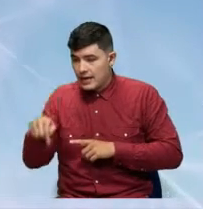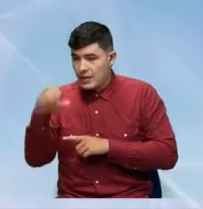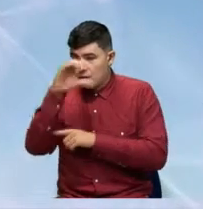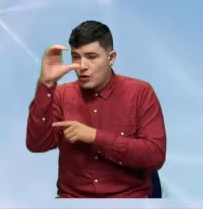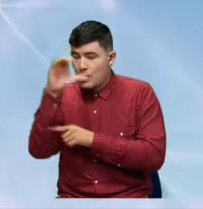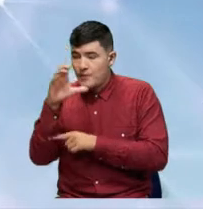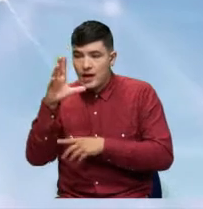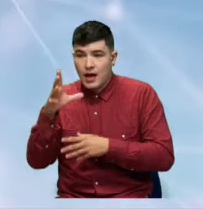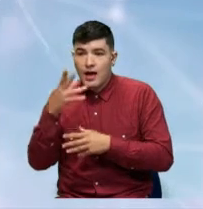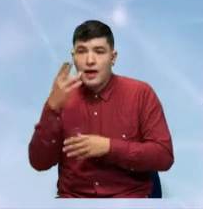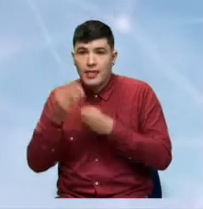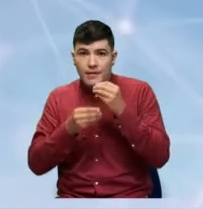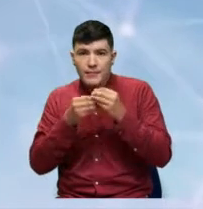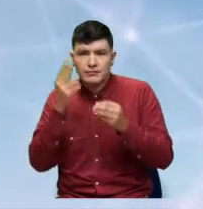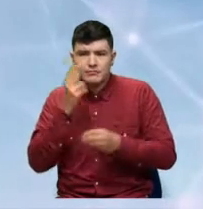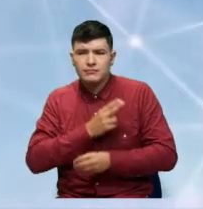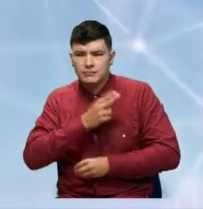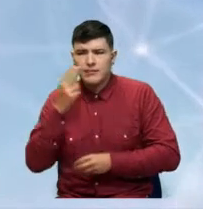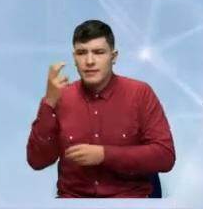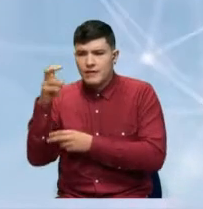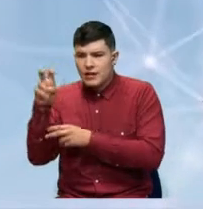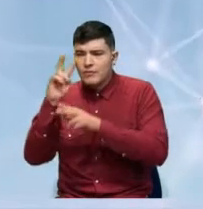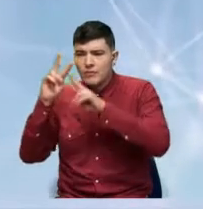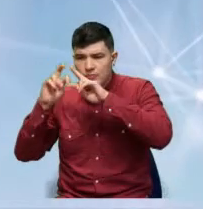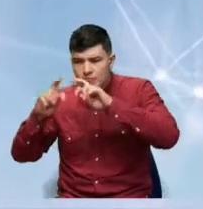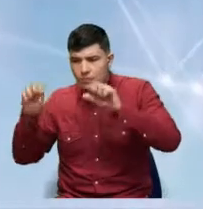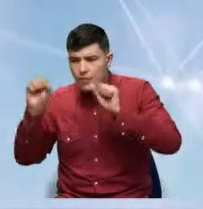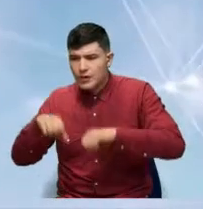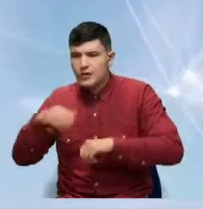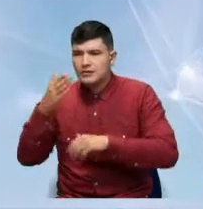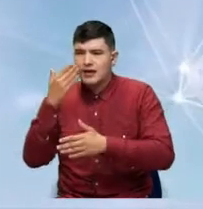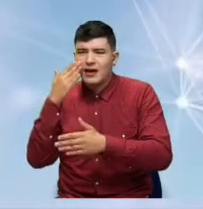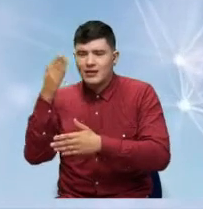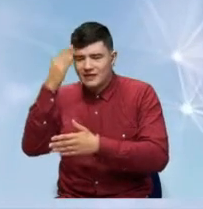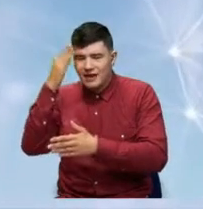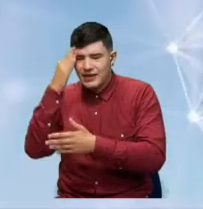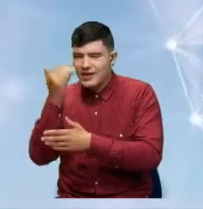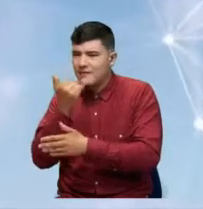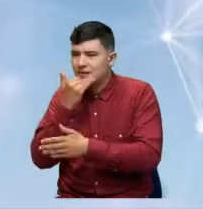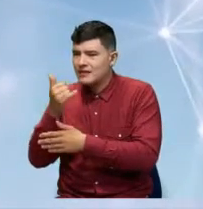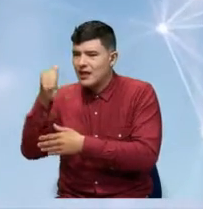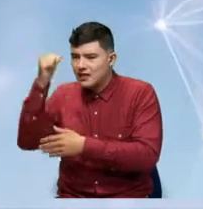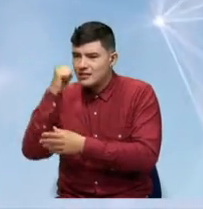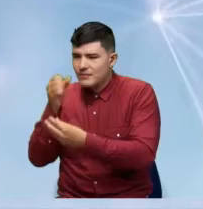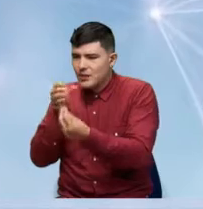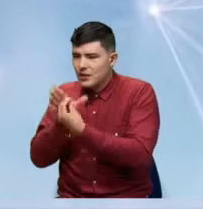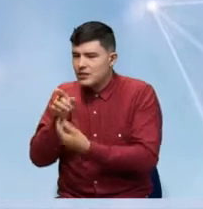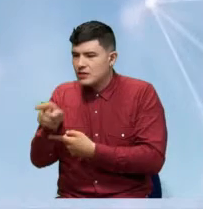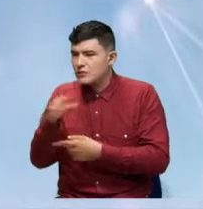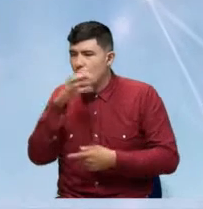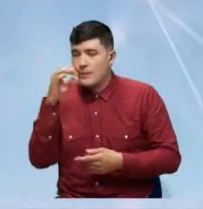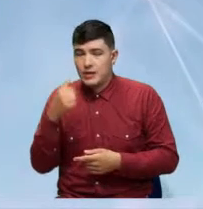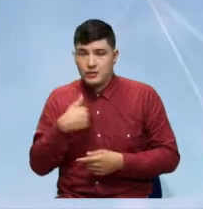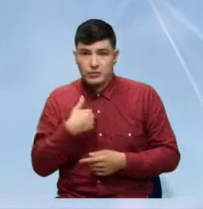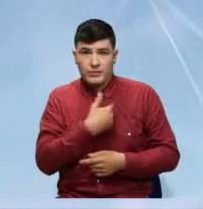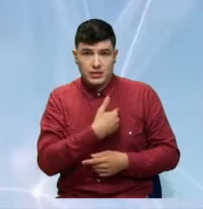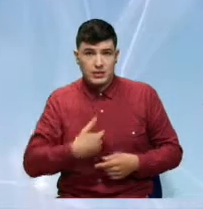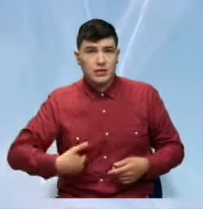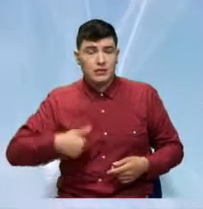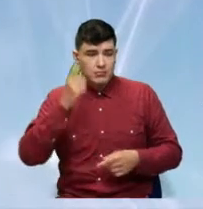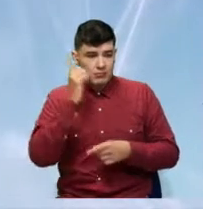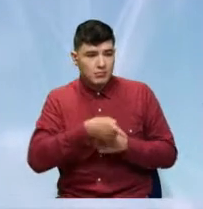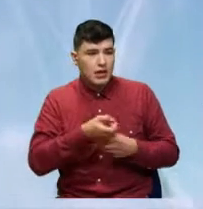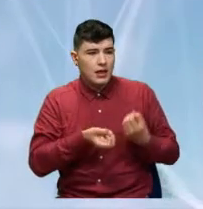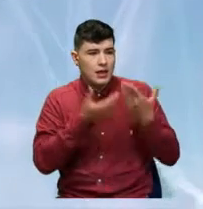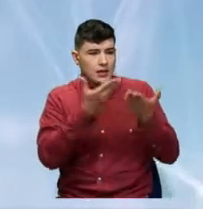compromiso de la Fuerza Pública y de la Fiscalía en esclarecimiento de ataque ocurrido ayer. El presidente Iván Duque. He dado instrucciones a las autoridades para dar